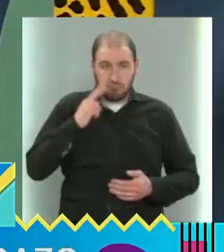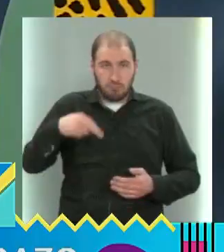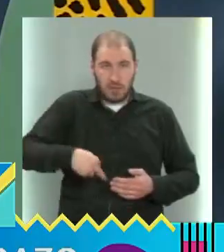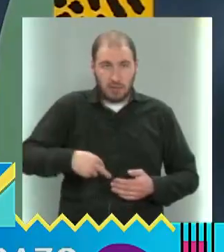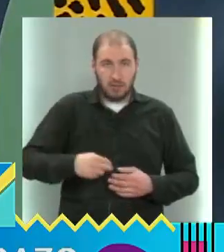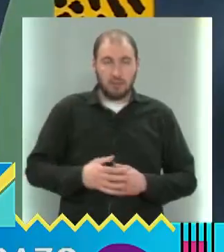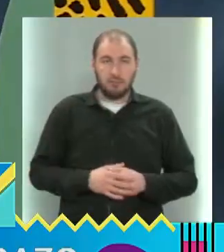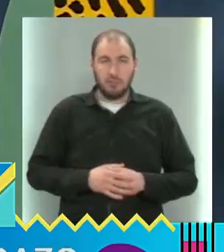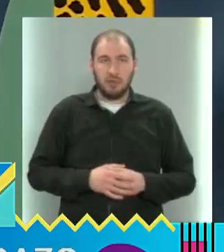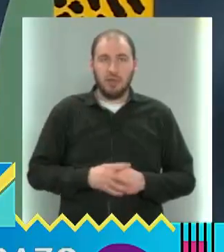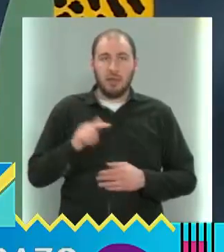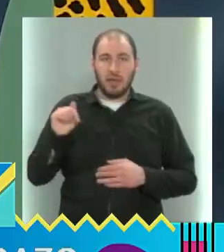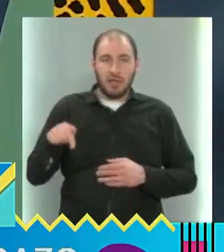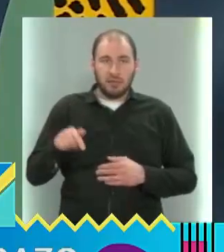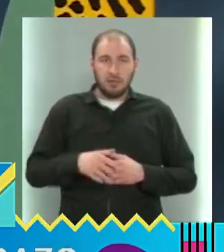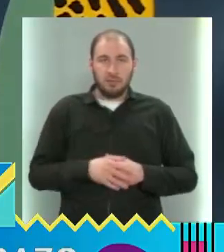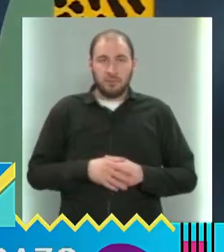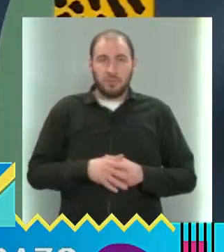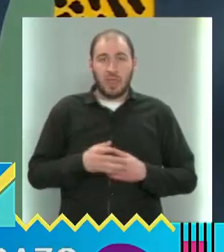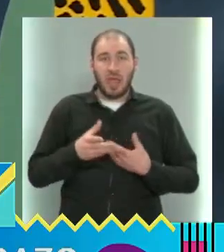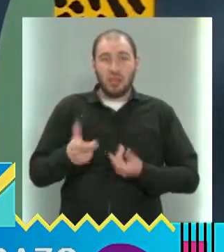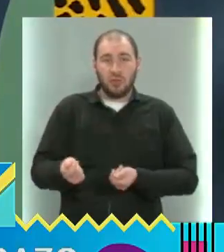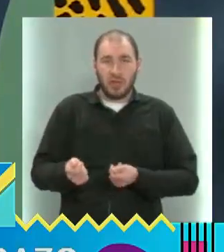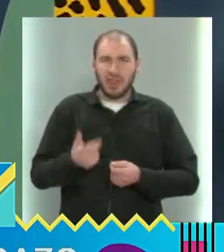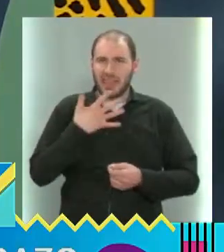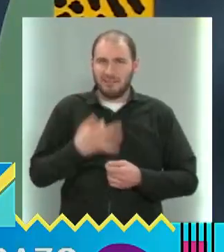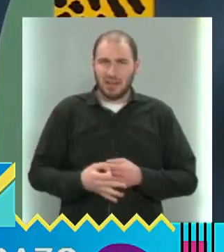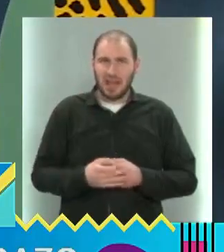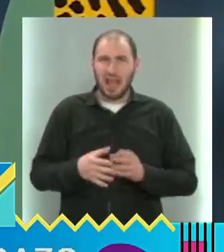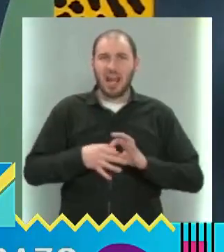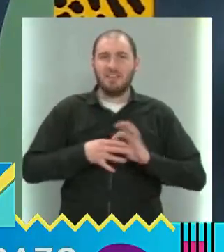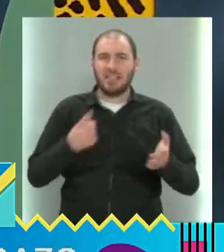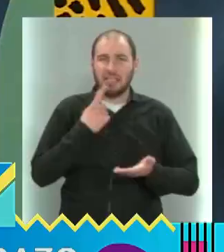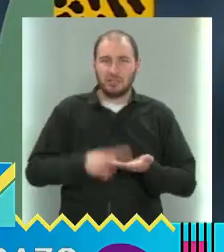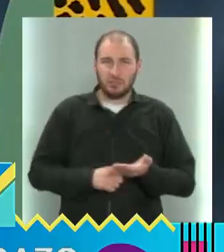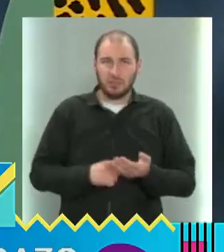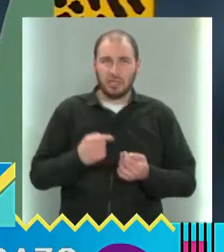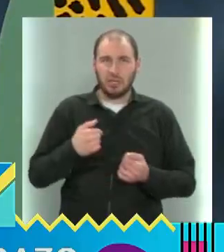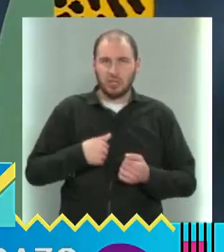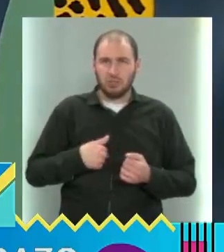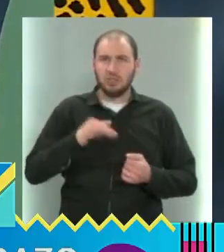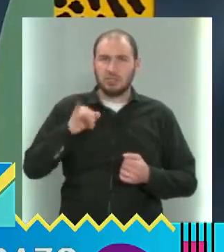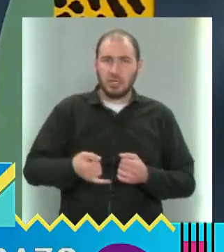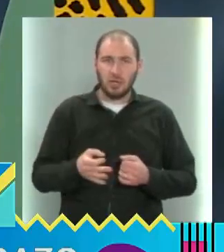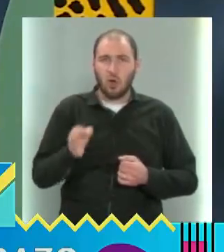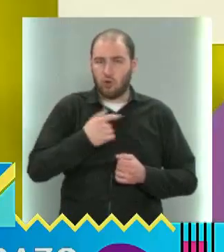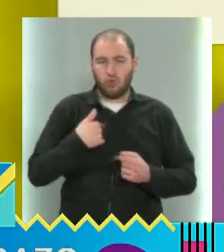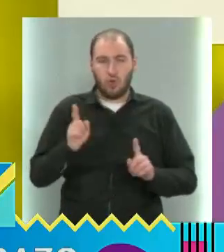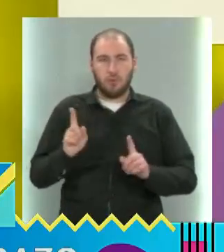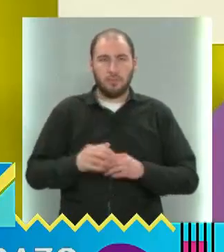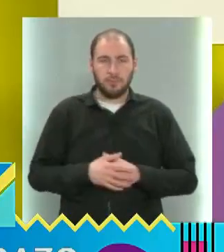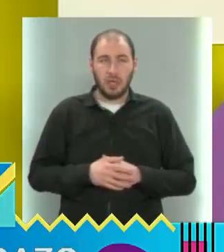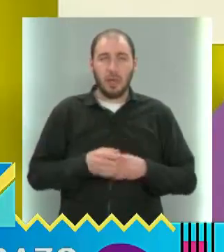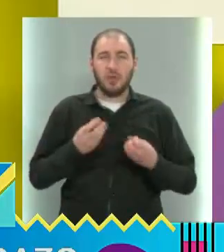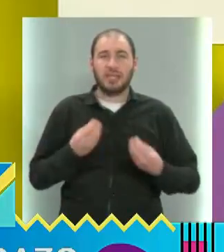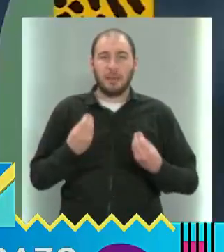vientre, eso le va a permitir realmente tener libertad de decir, bueno, sí, lo voy a hacer o no lo voy a hacer.